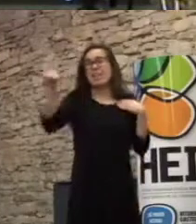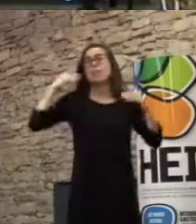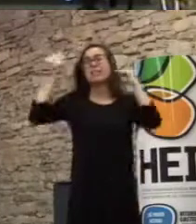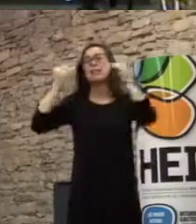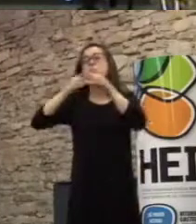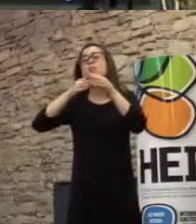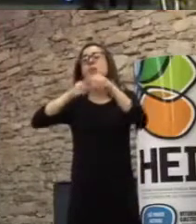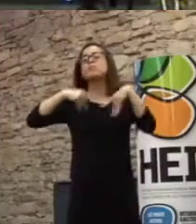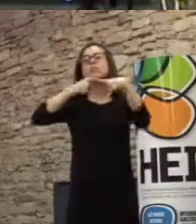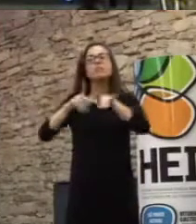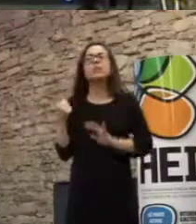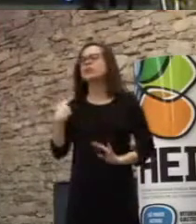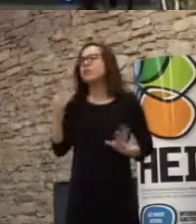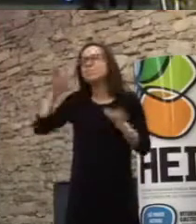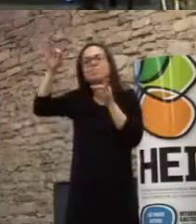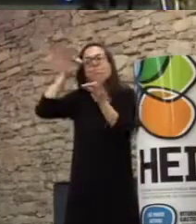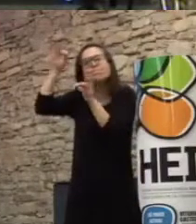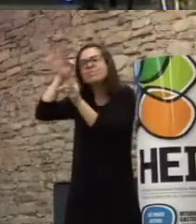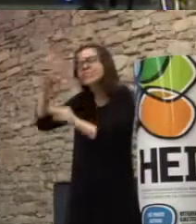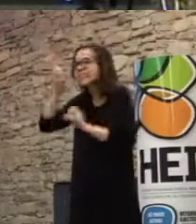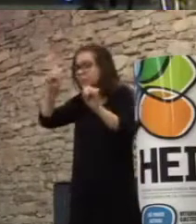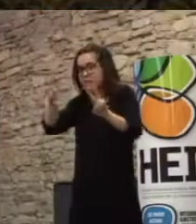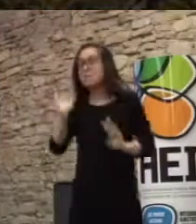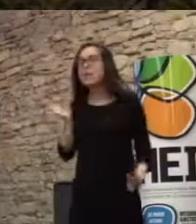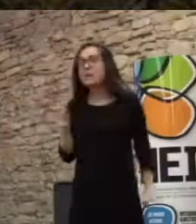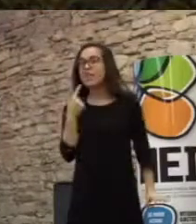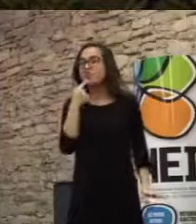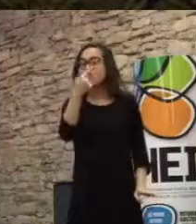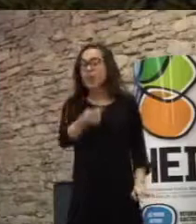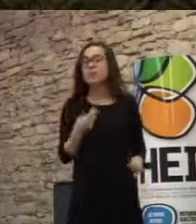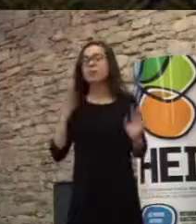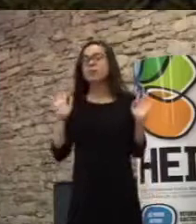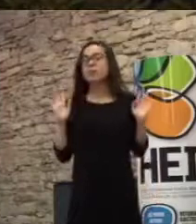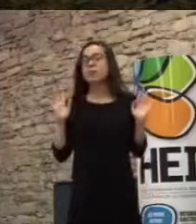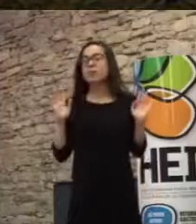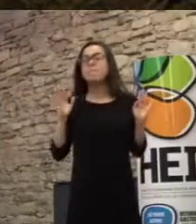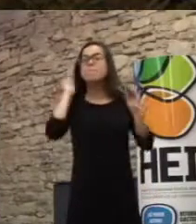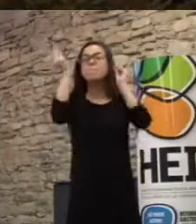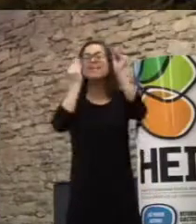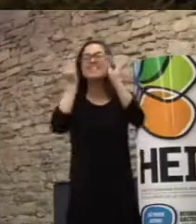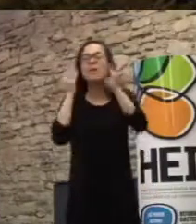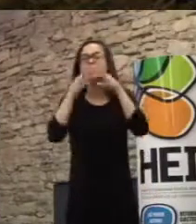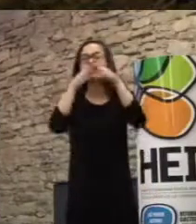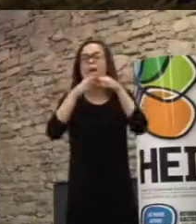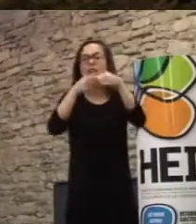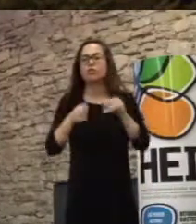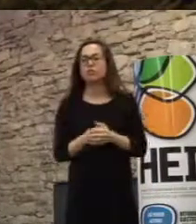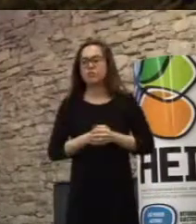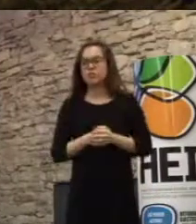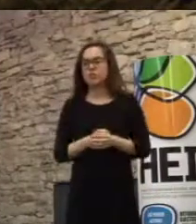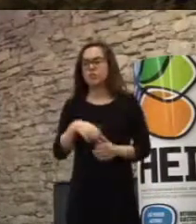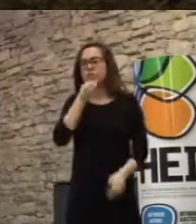penséis en un barco yo no he dicho eso yo he dicho pensad en barco quienes habéis pensado